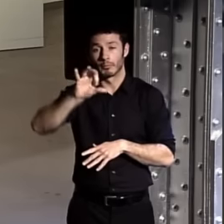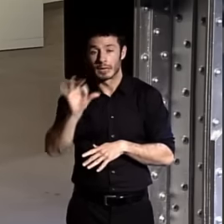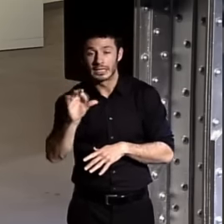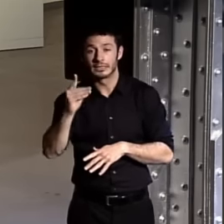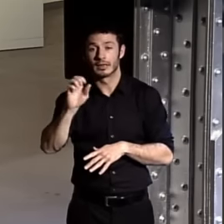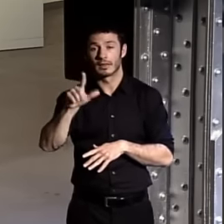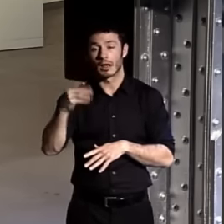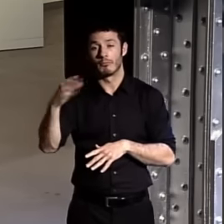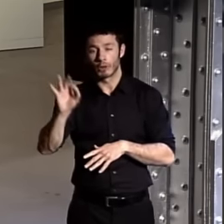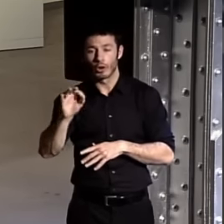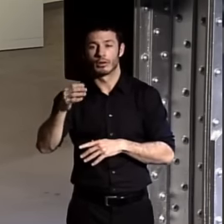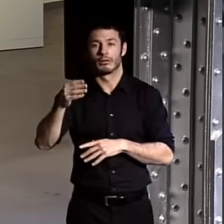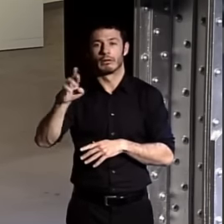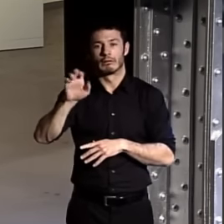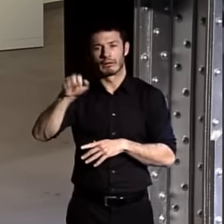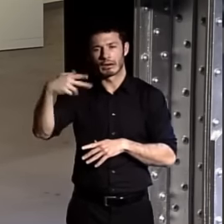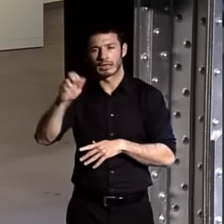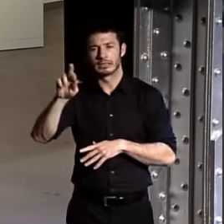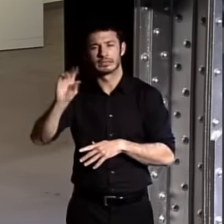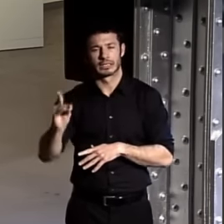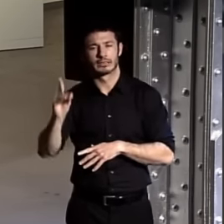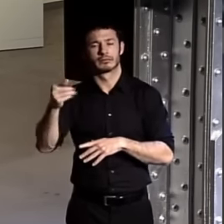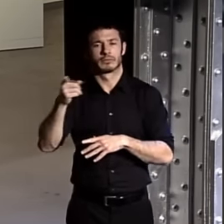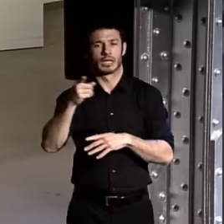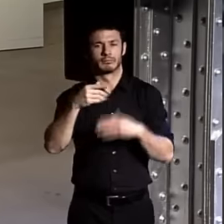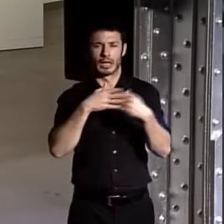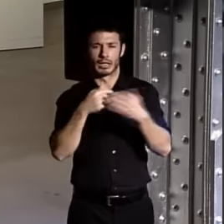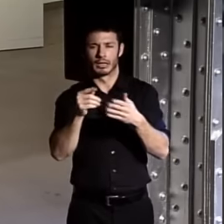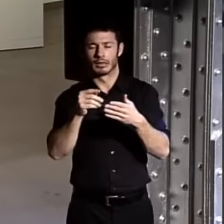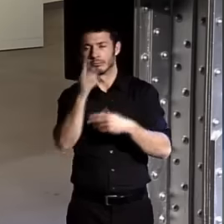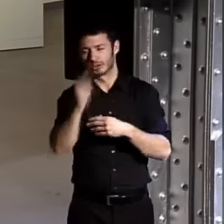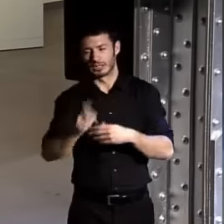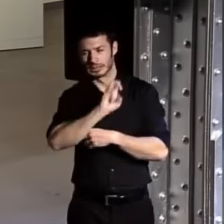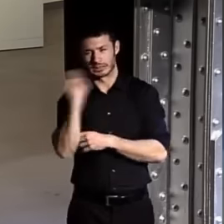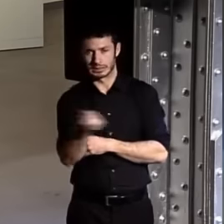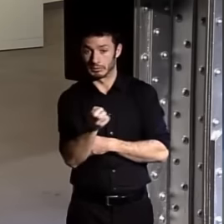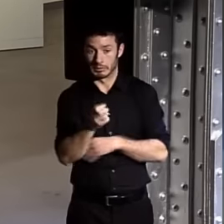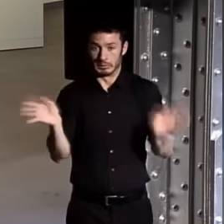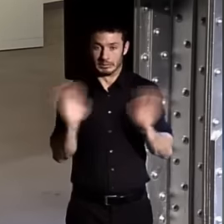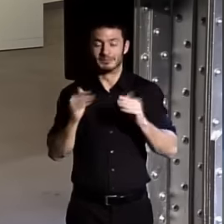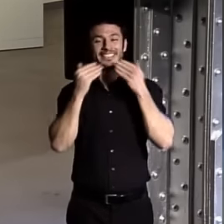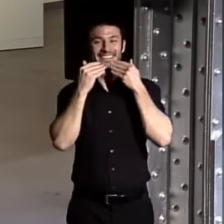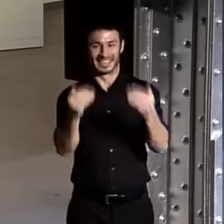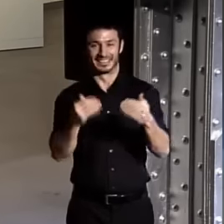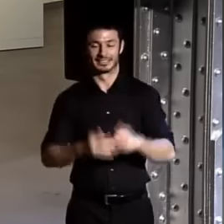que blanchar también está os recomiendo que subáis a verla porque merece mucho la pena y nada más Muchas